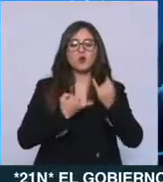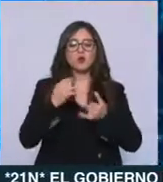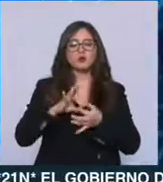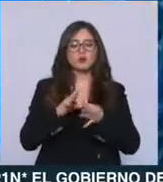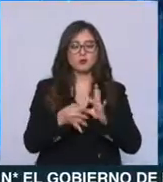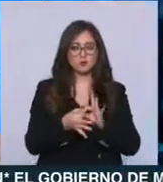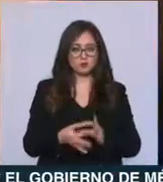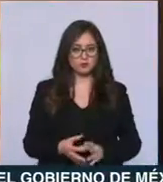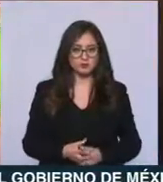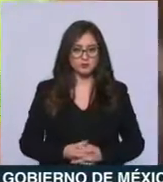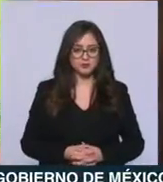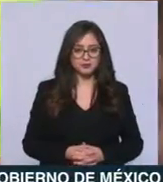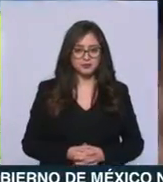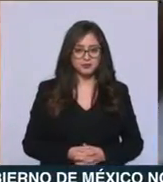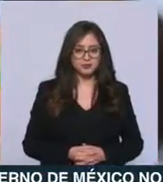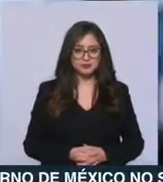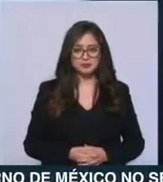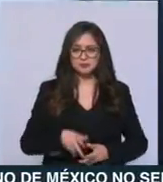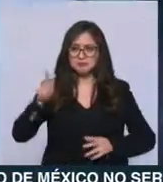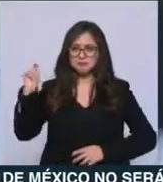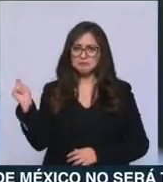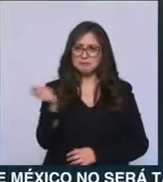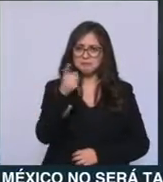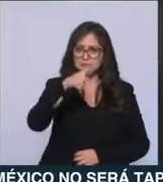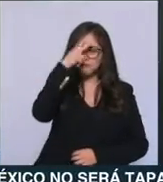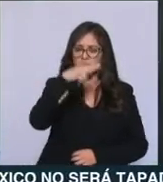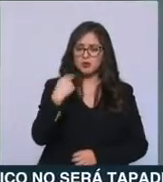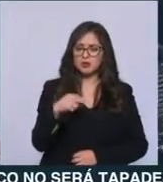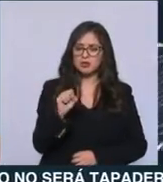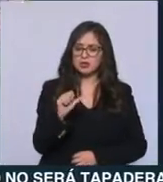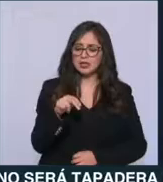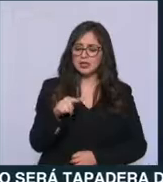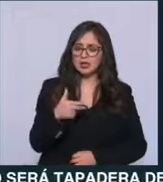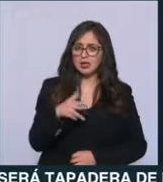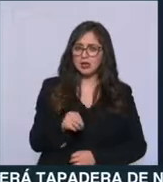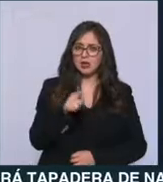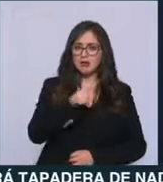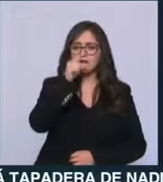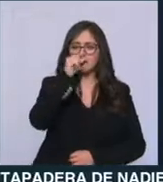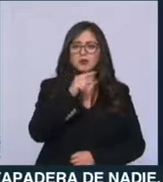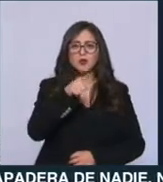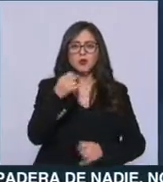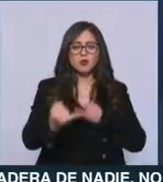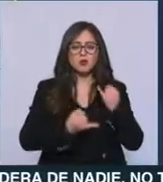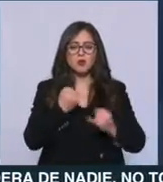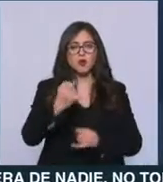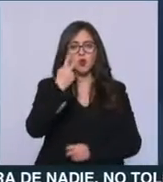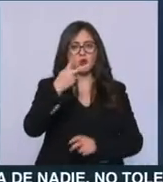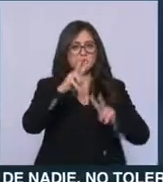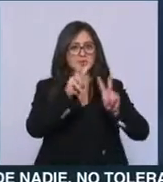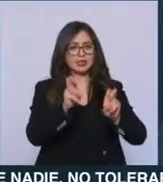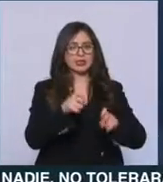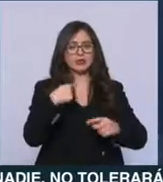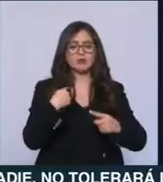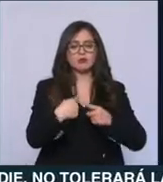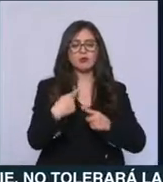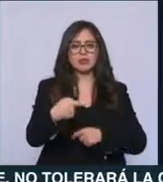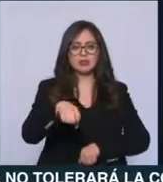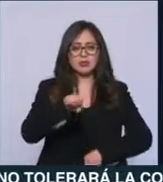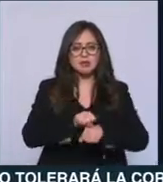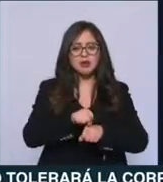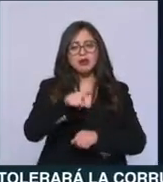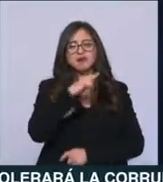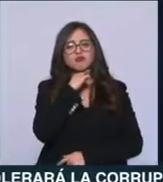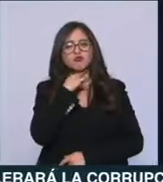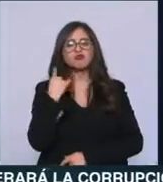Olímpicos. El tenista mexicano Santiago González vio rota la racha que lo llevó a conquistar 2 títulos en semanas seguidas al ser